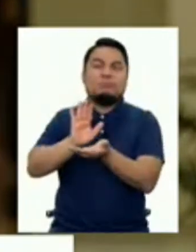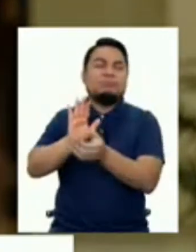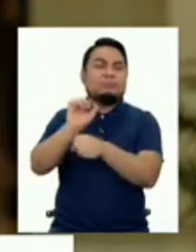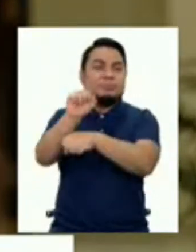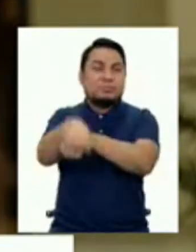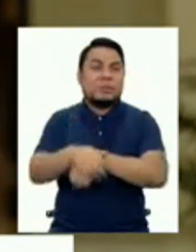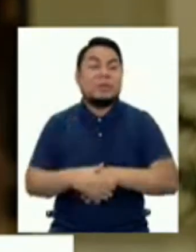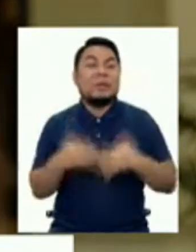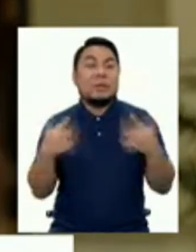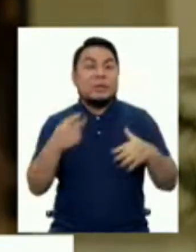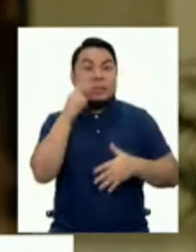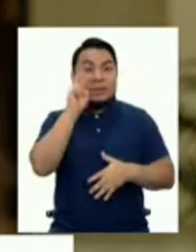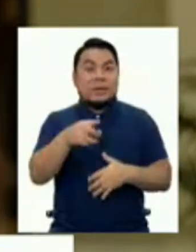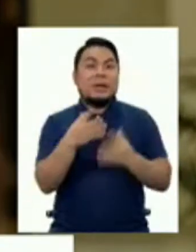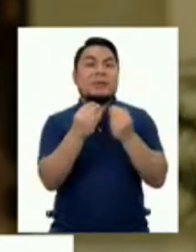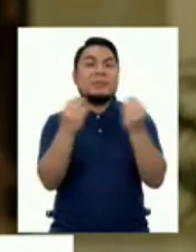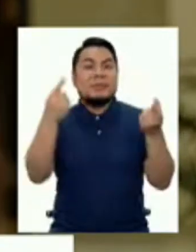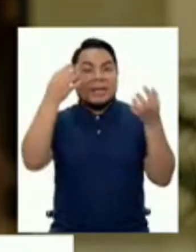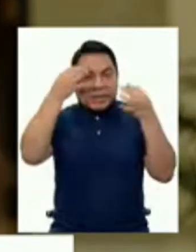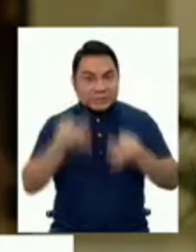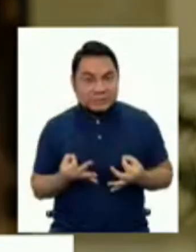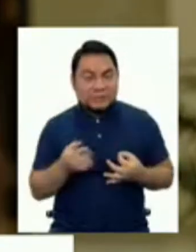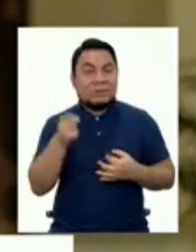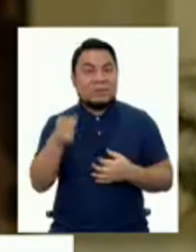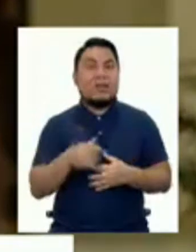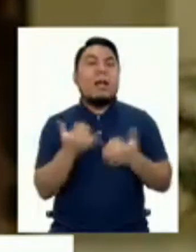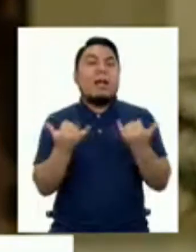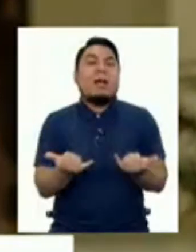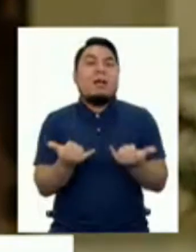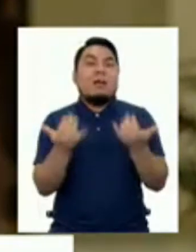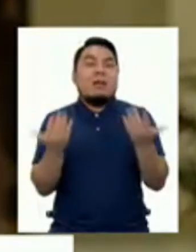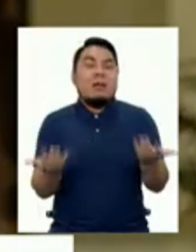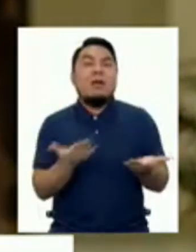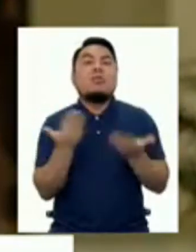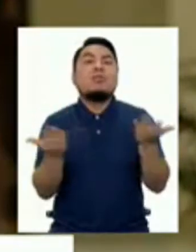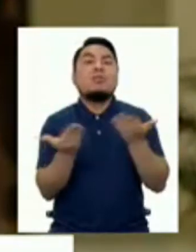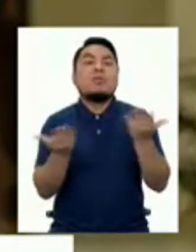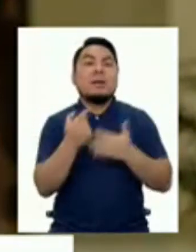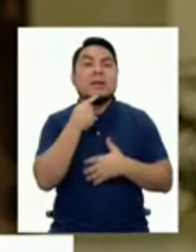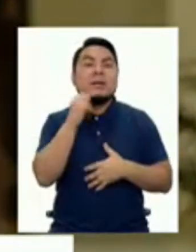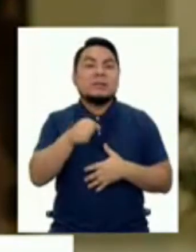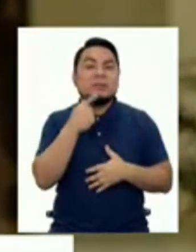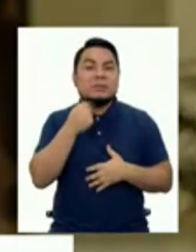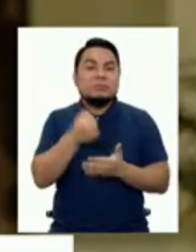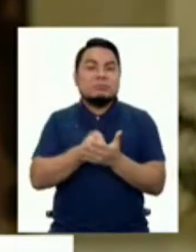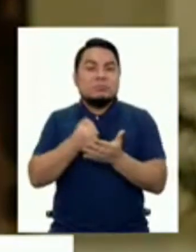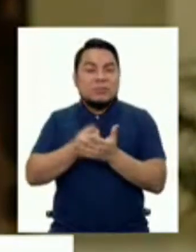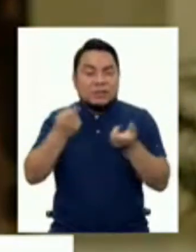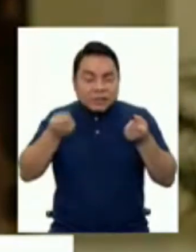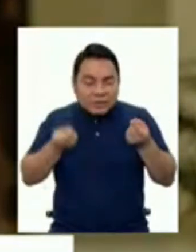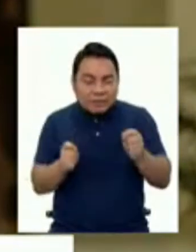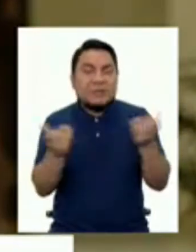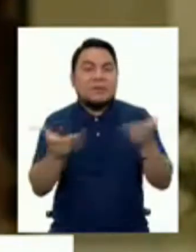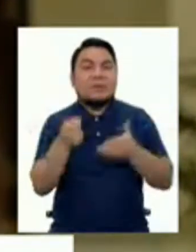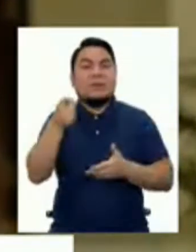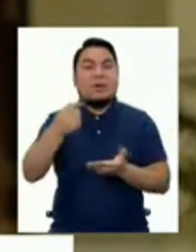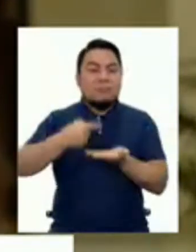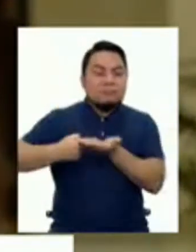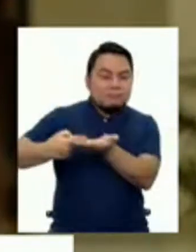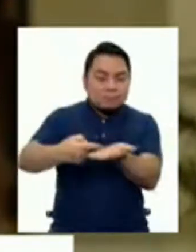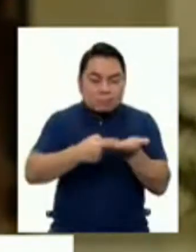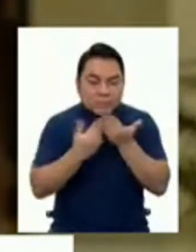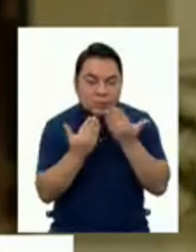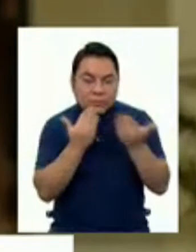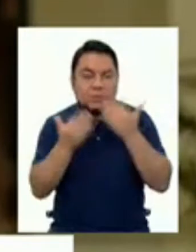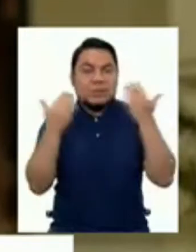Y así como hemos tomado una serie de decisiones al respecto, ahora donde estamos poniendo esfuerzos es en las coordinaciones